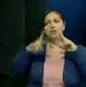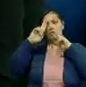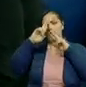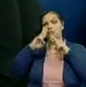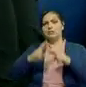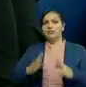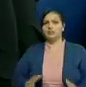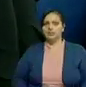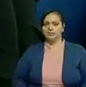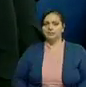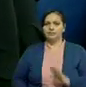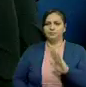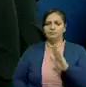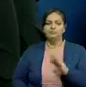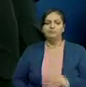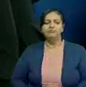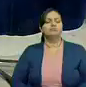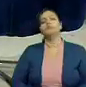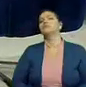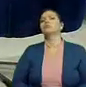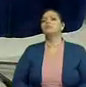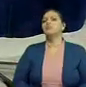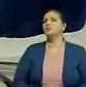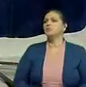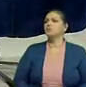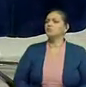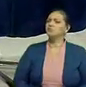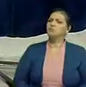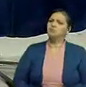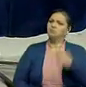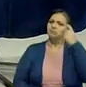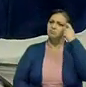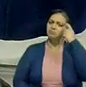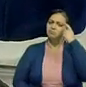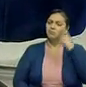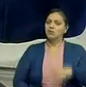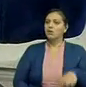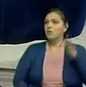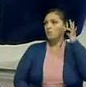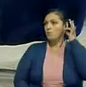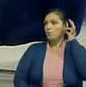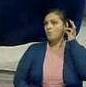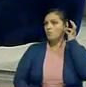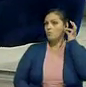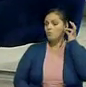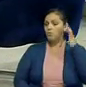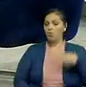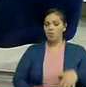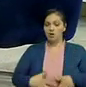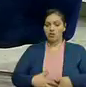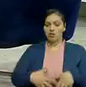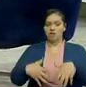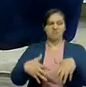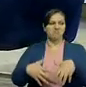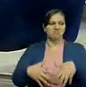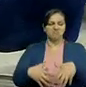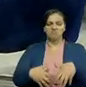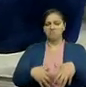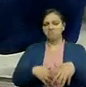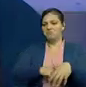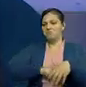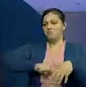ser cuestionada, e incluso que pudiera ir a prisión. ¿Qué dice usted al respecto? Bueno, yo creo que igualmente aquí tendríamos que